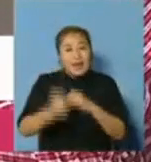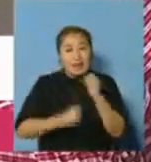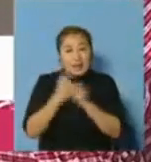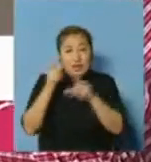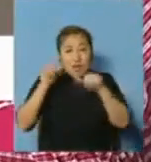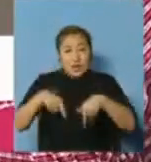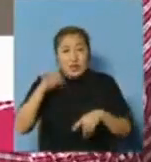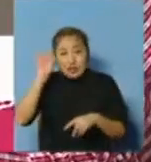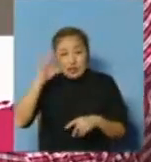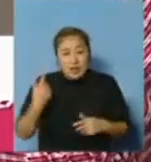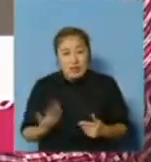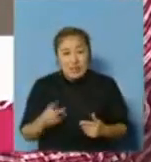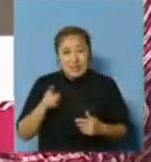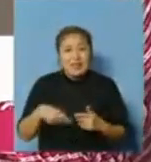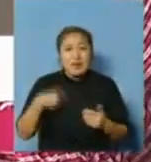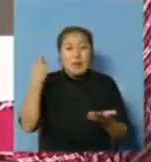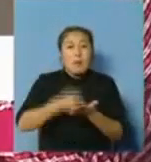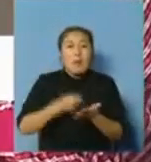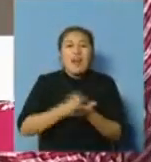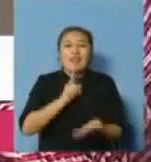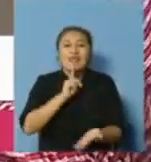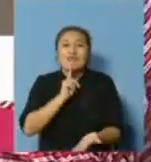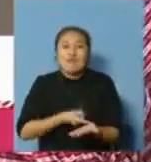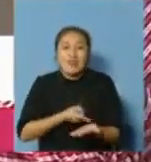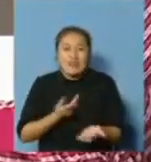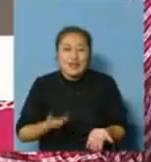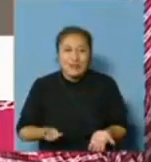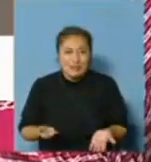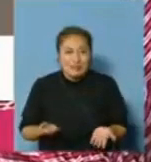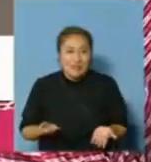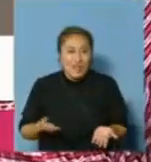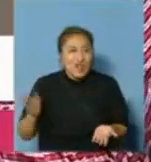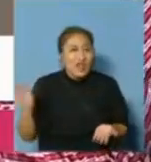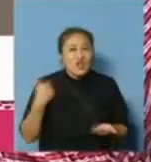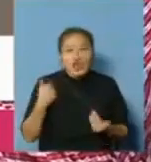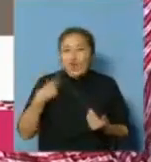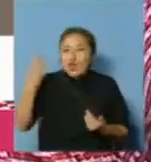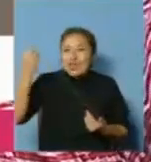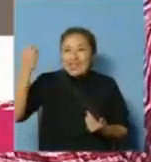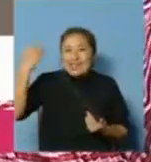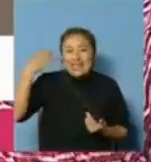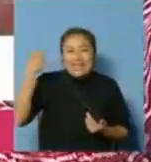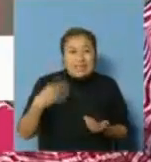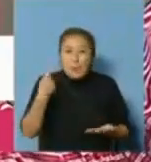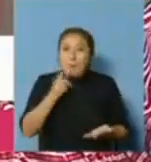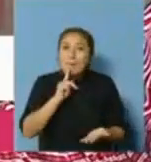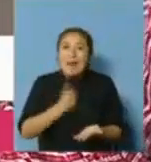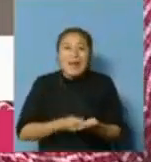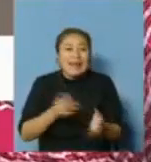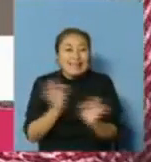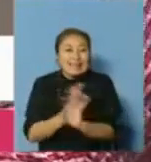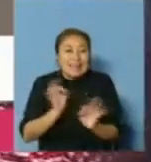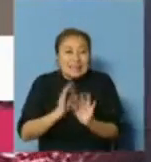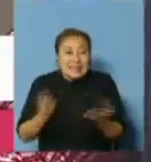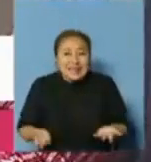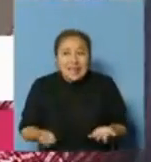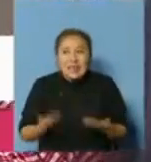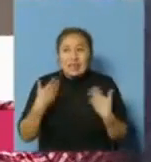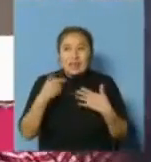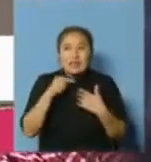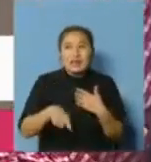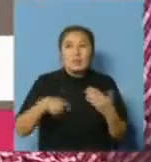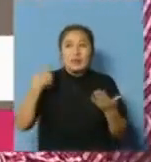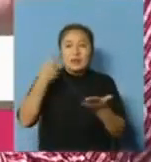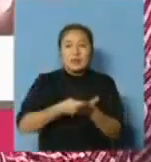solo van solo pagan los impuestos o sea todo lo que es consumo energético no se paga nada se llega a pagar